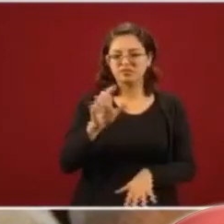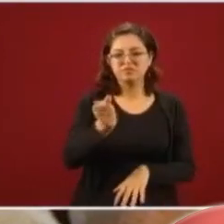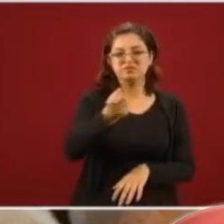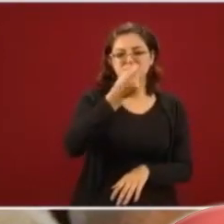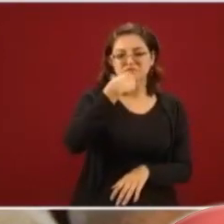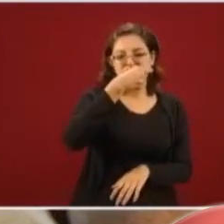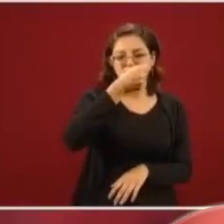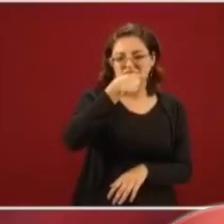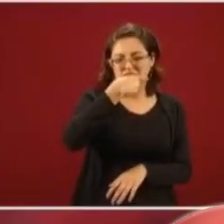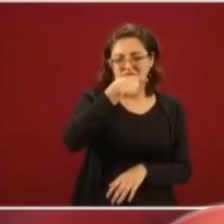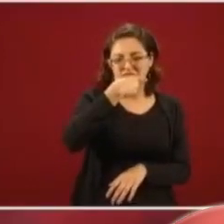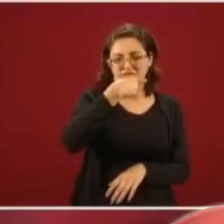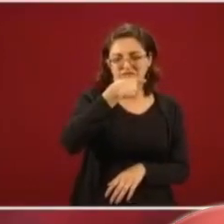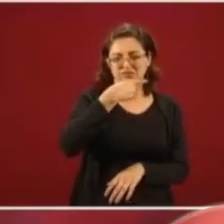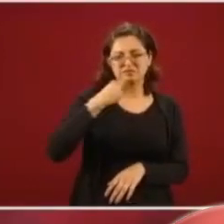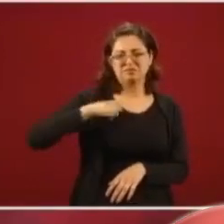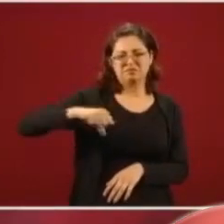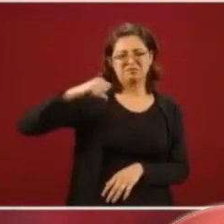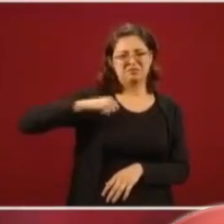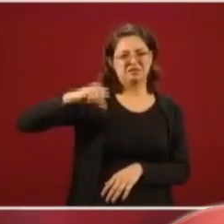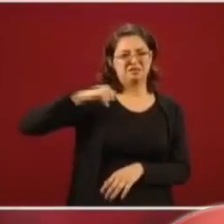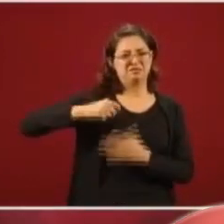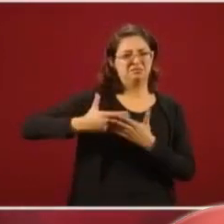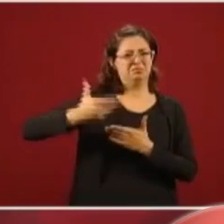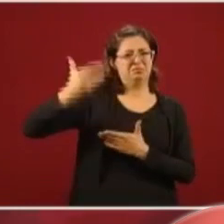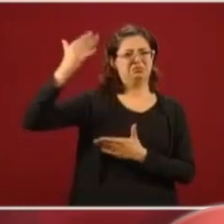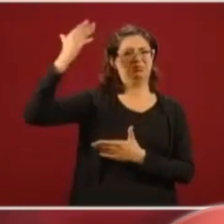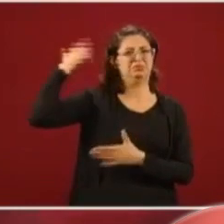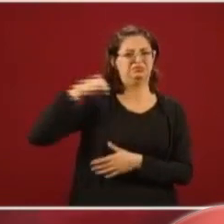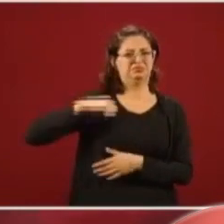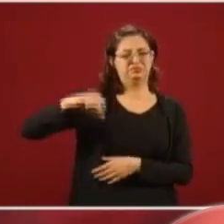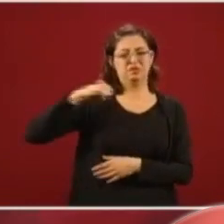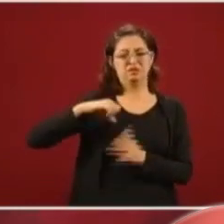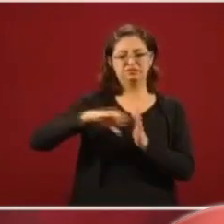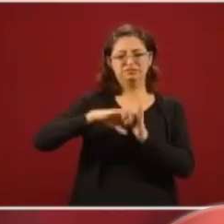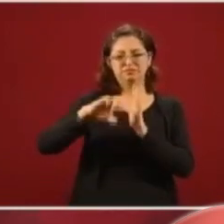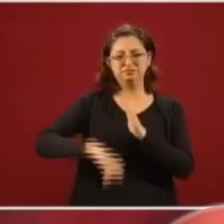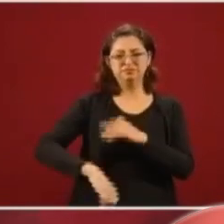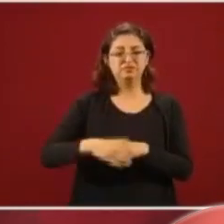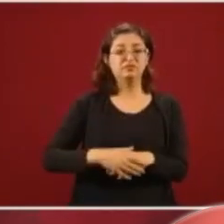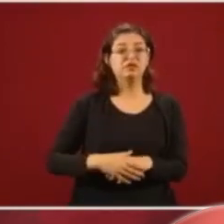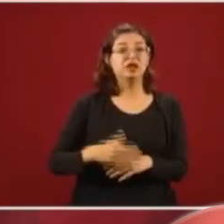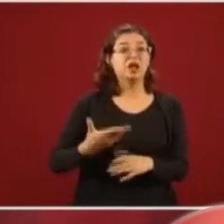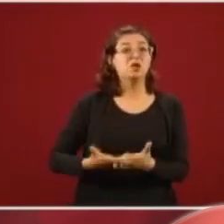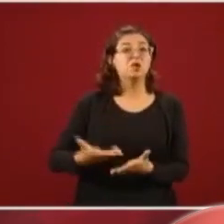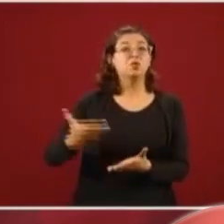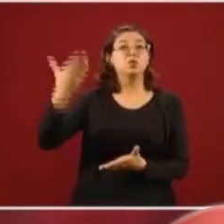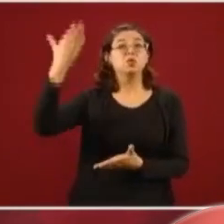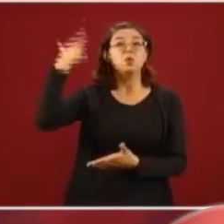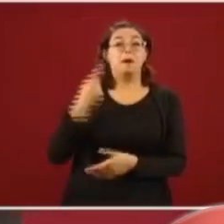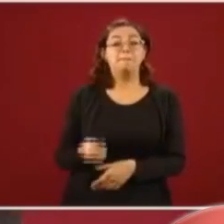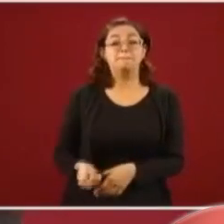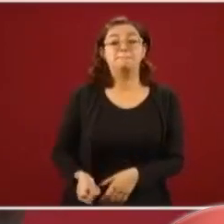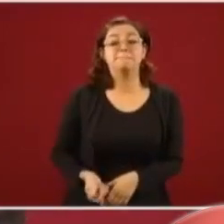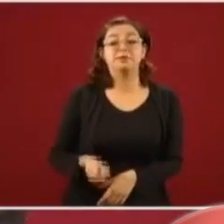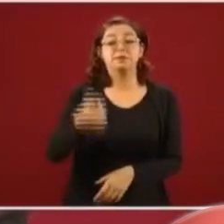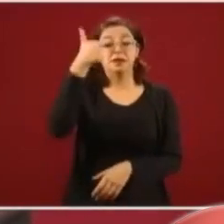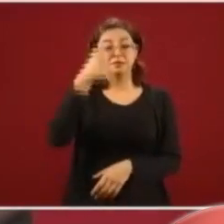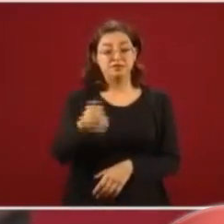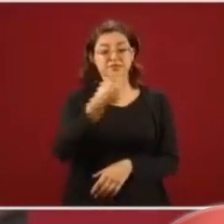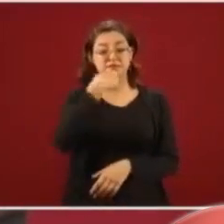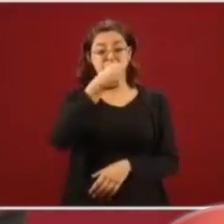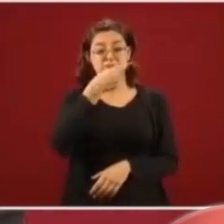medicamentos antiguos. Encontramos el uso, por ejemplo, del primer medicamento contra el VIH que